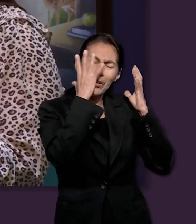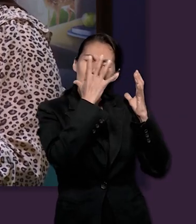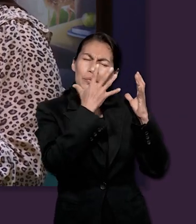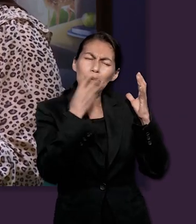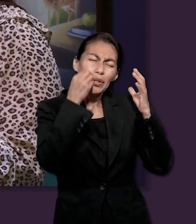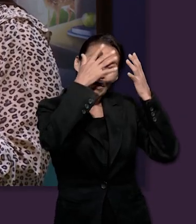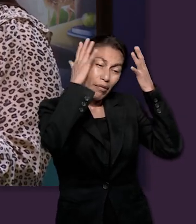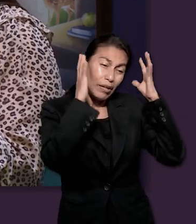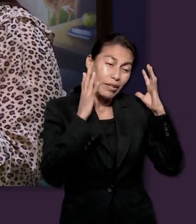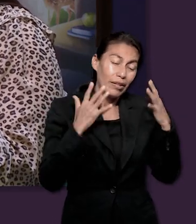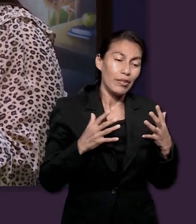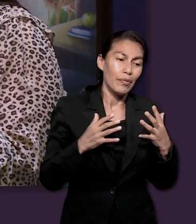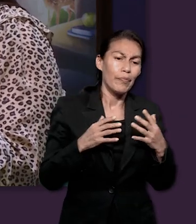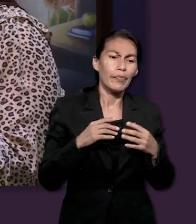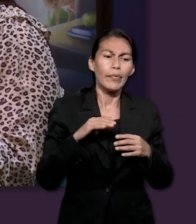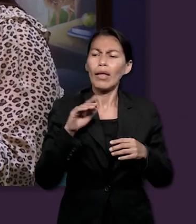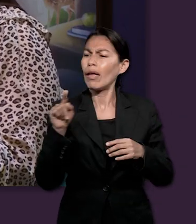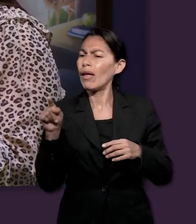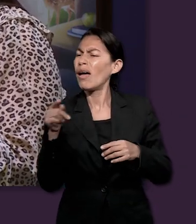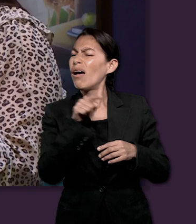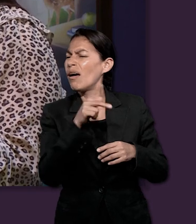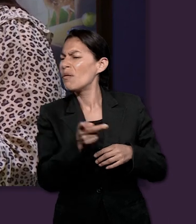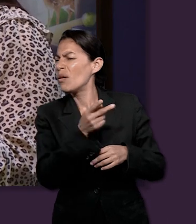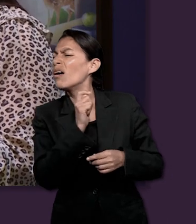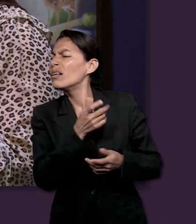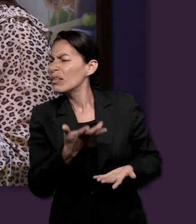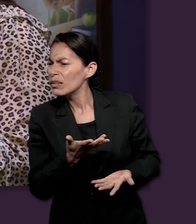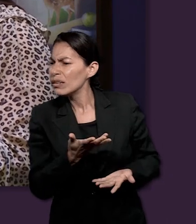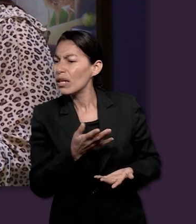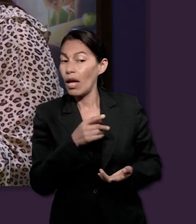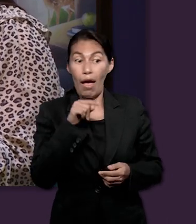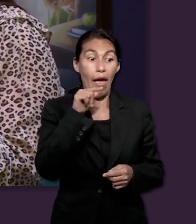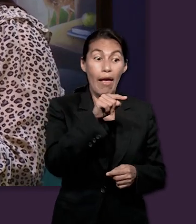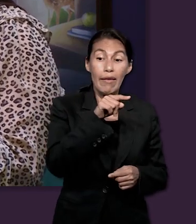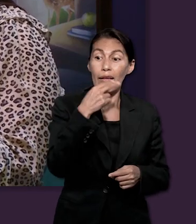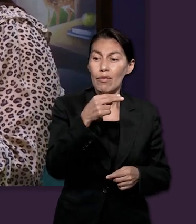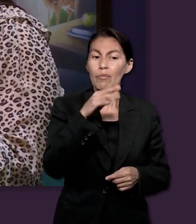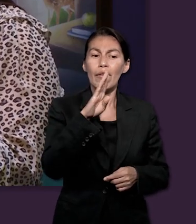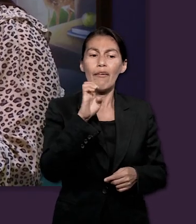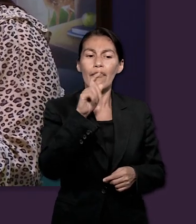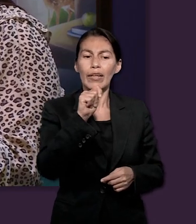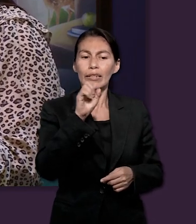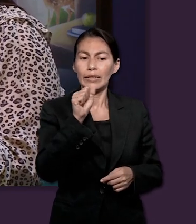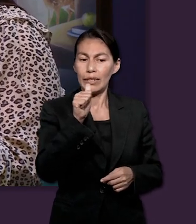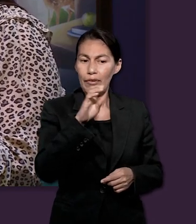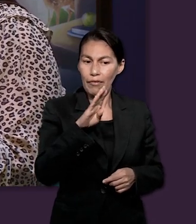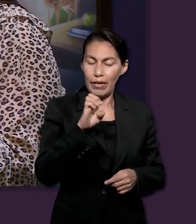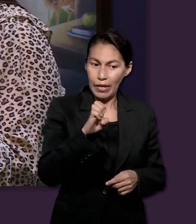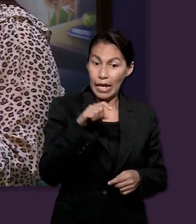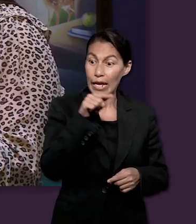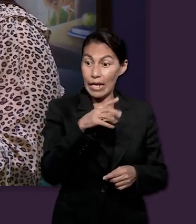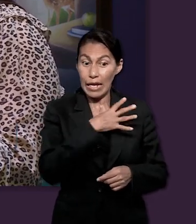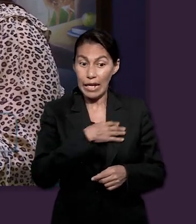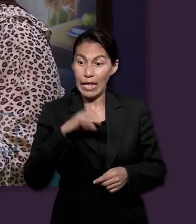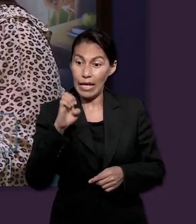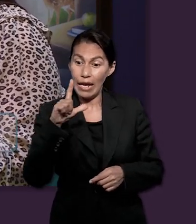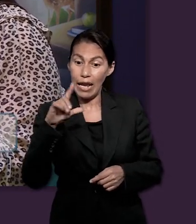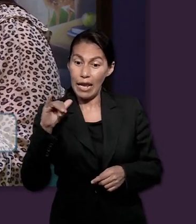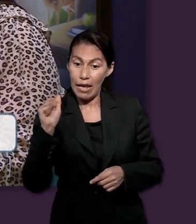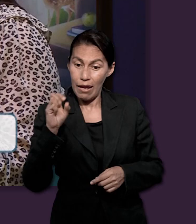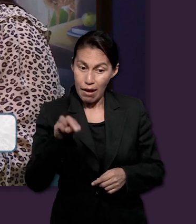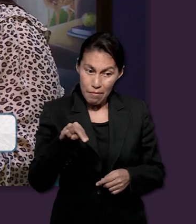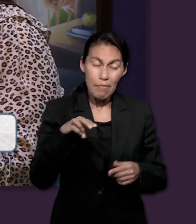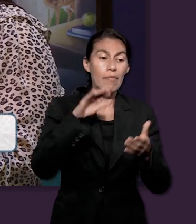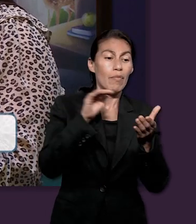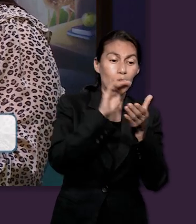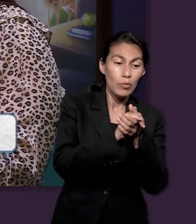a preguntar por aquella mujer y le dijeron, aquella es Betsabé, hija de Eliam, mujer de Urías Eteo. Y envió David mensajeros y